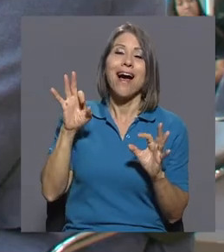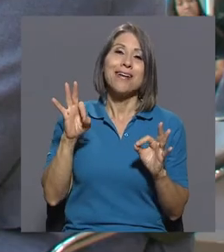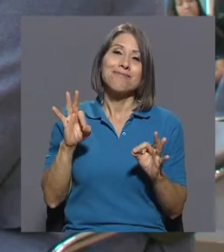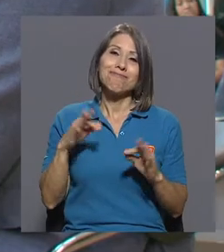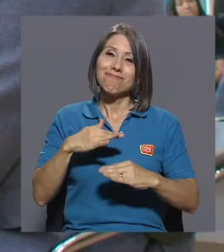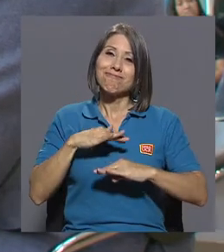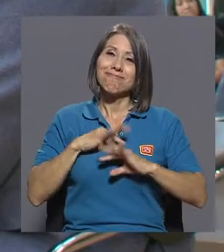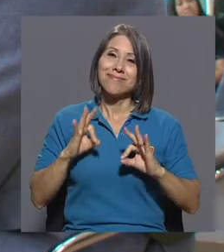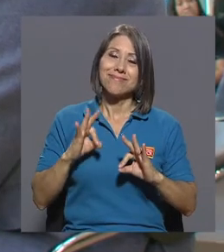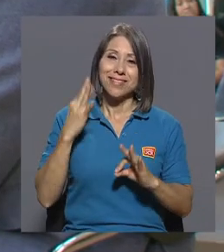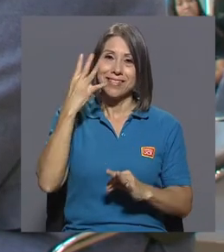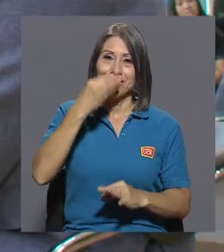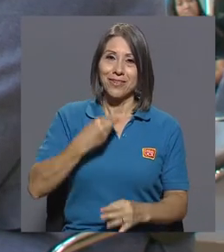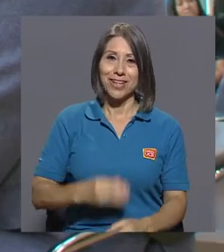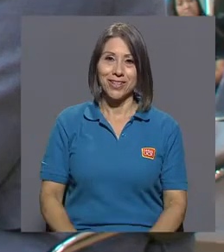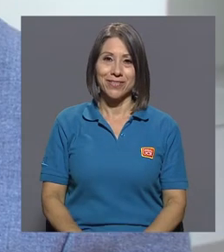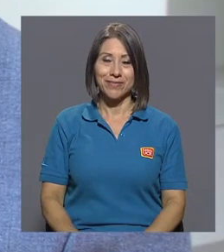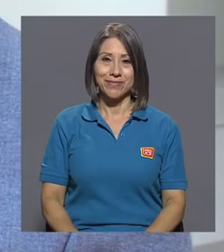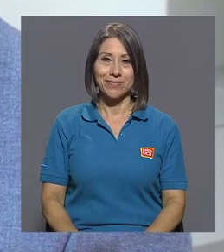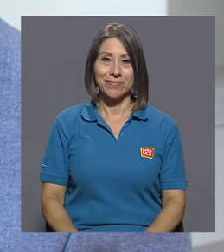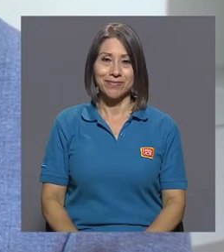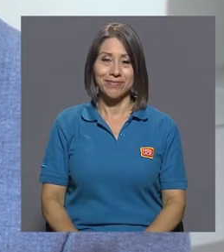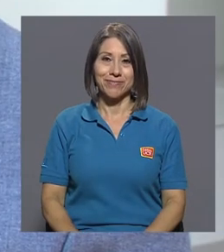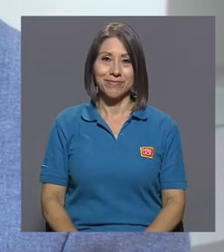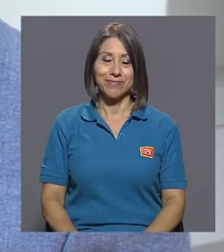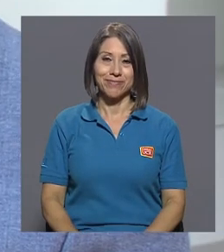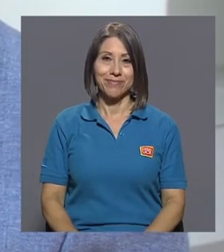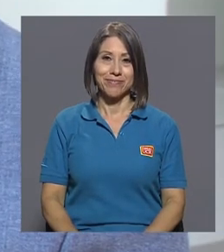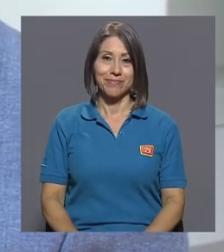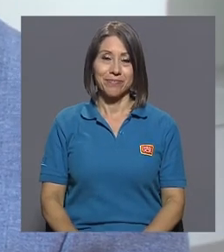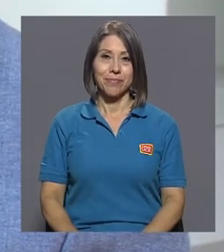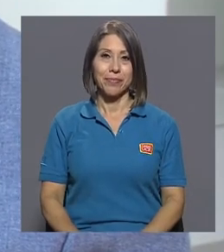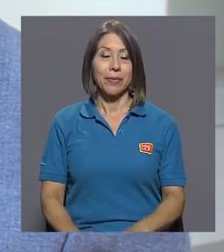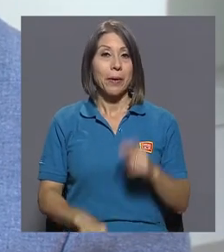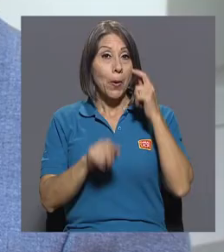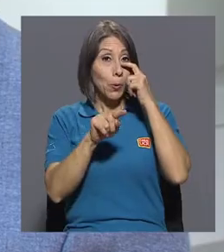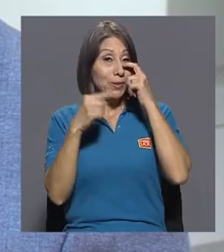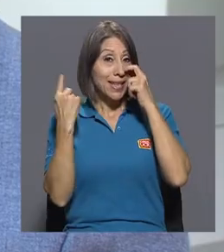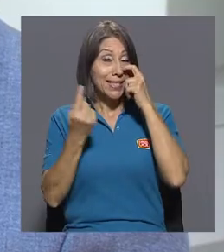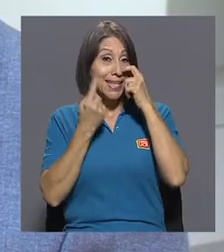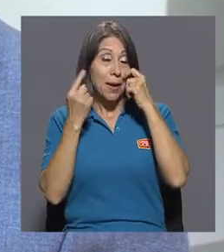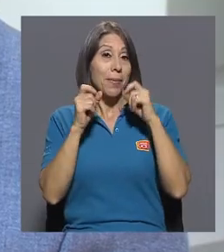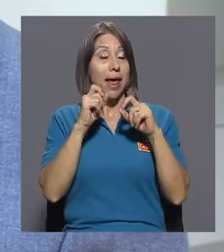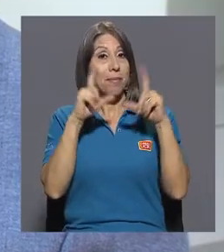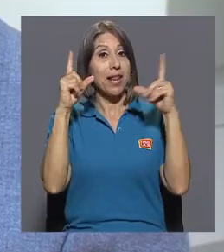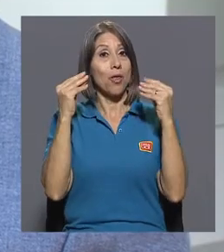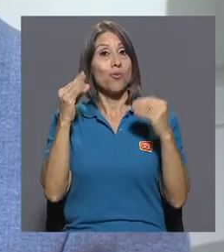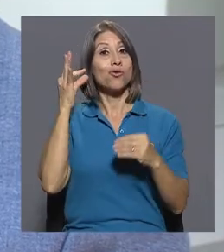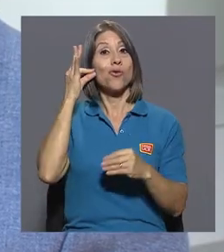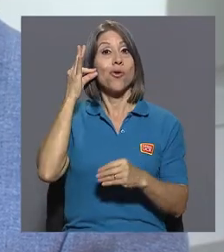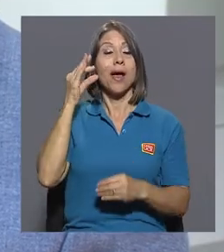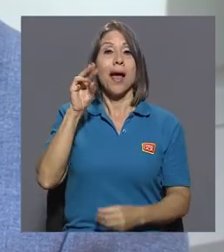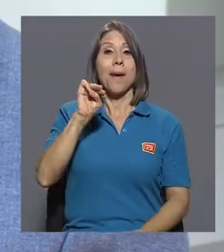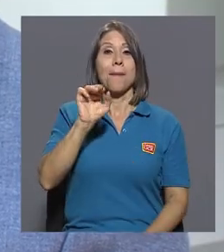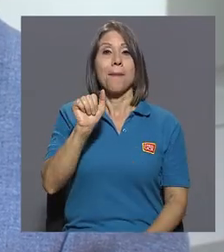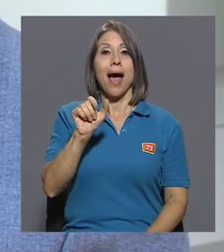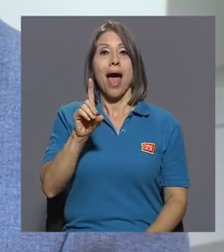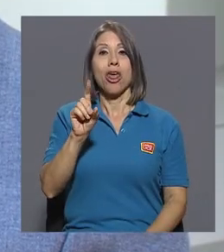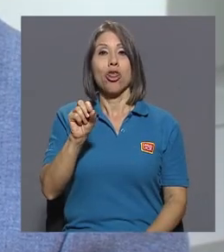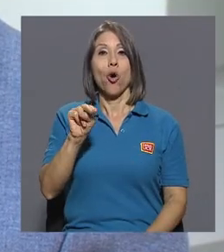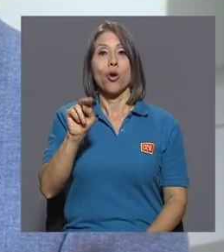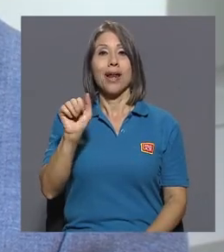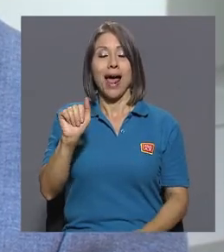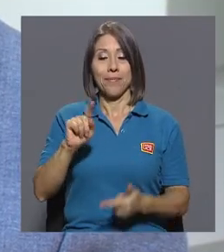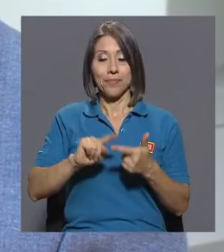siente bonito. Vea, usted siempre ha admirado mucho a Madonna y a Oprah. Oprah, sí. Pero